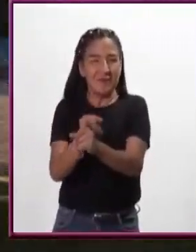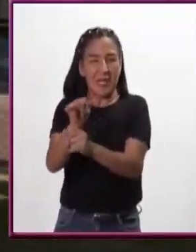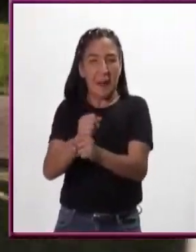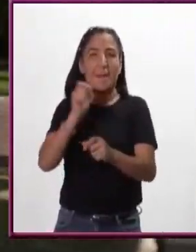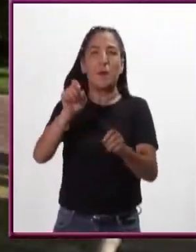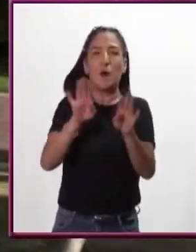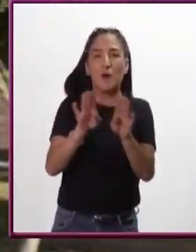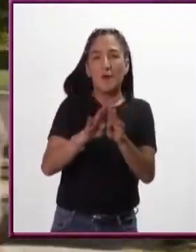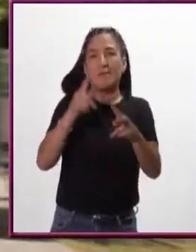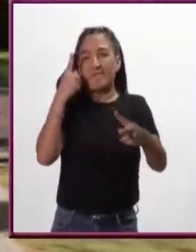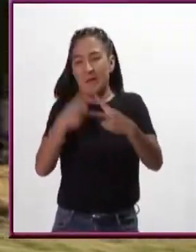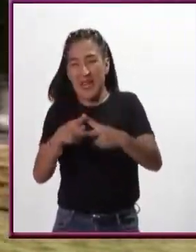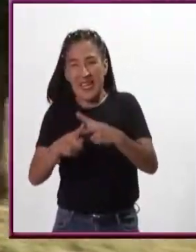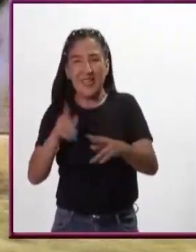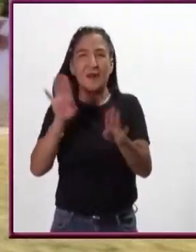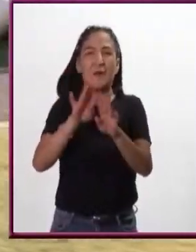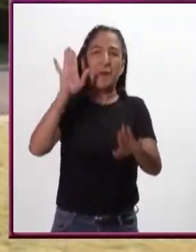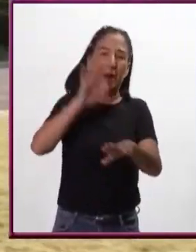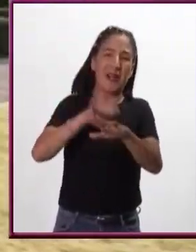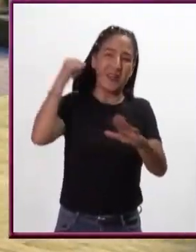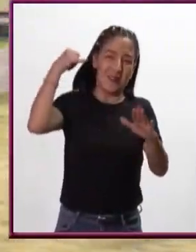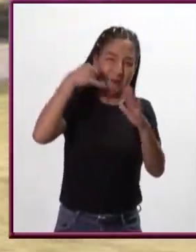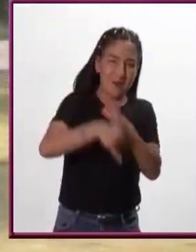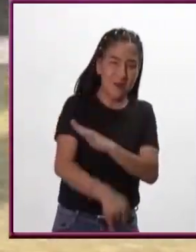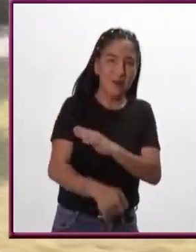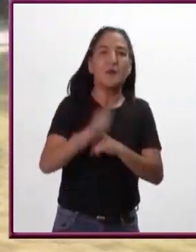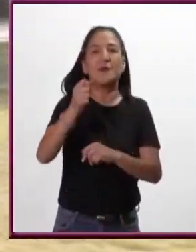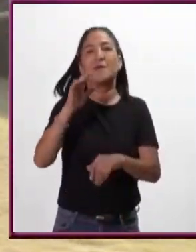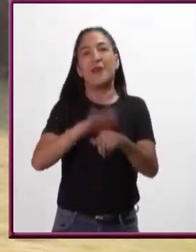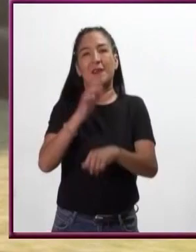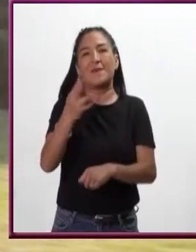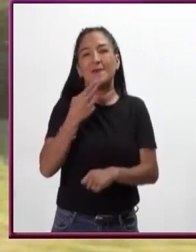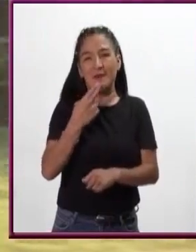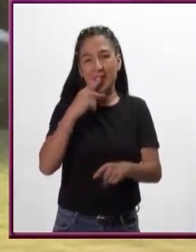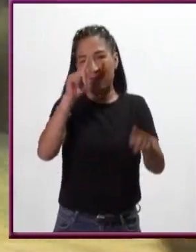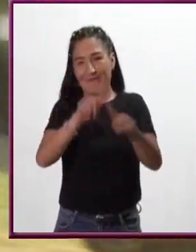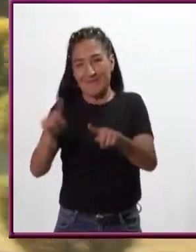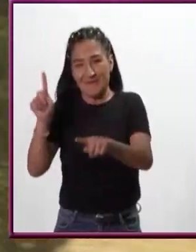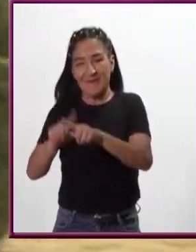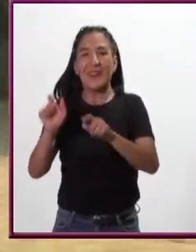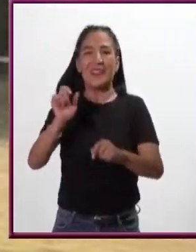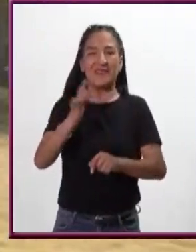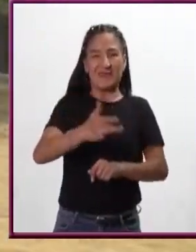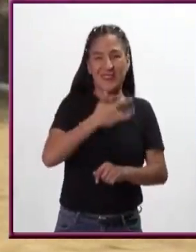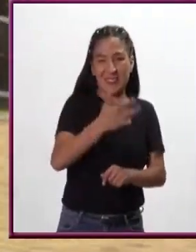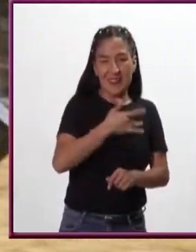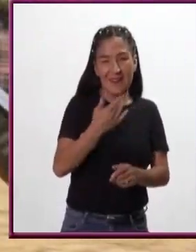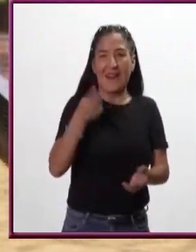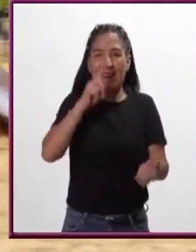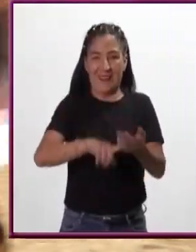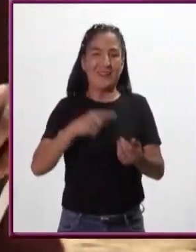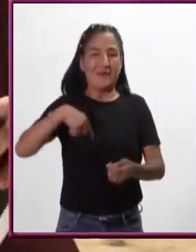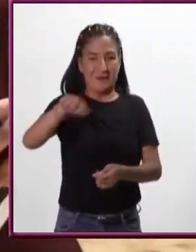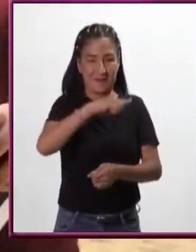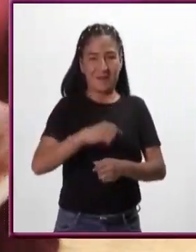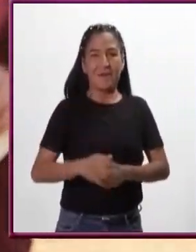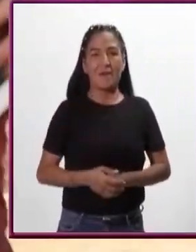modelos matemáticos avanzados estudian los aspectos más sutiles de las distintas sensaciones que